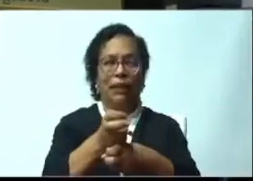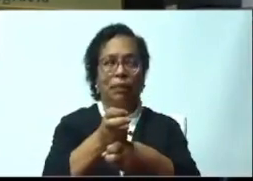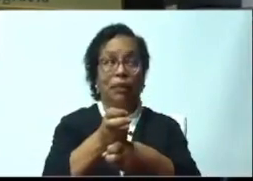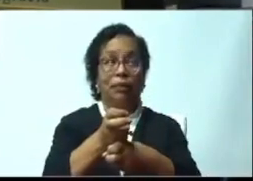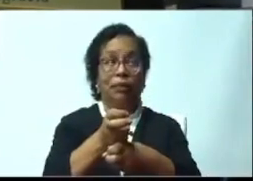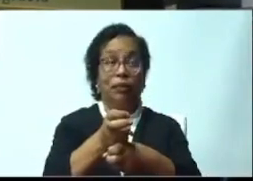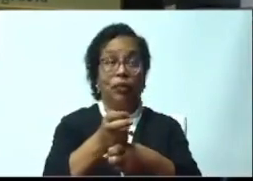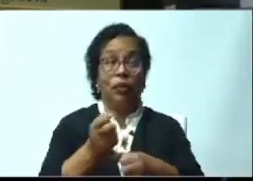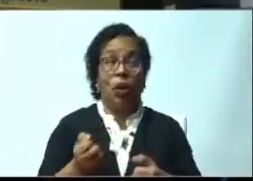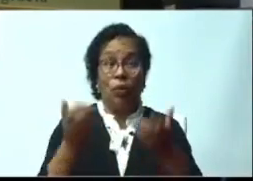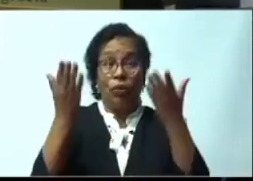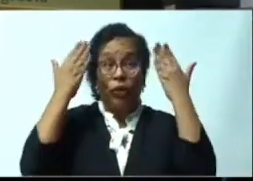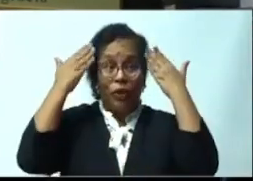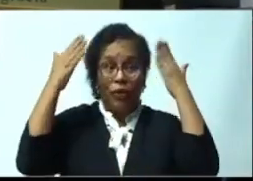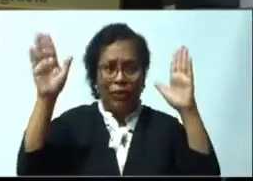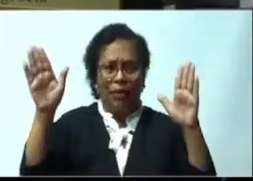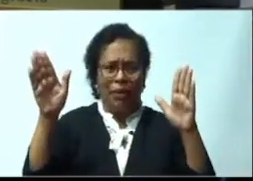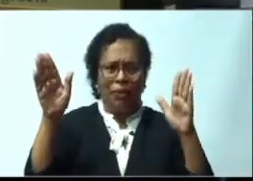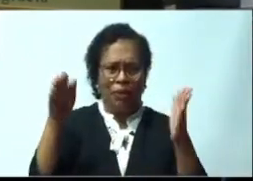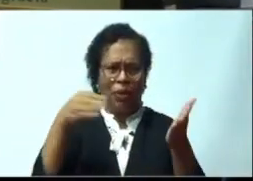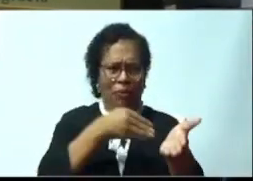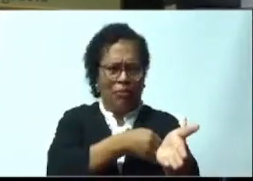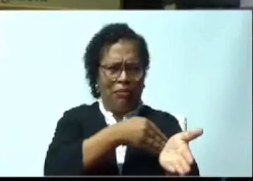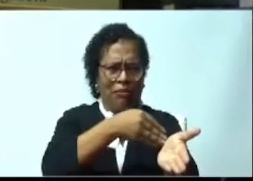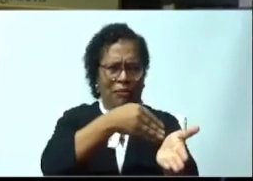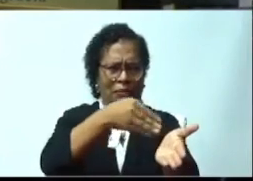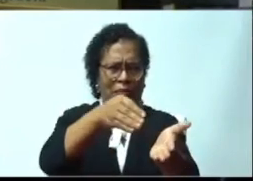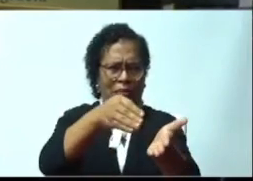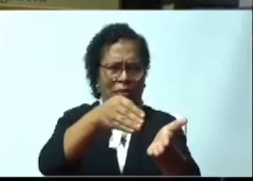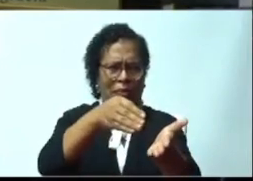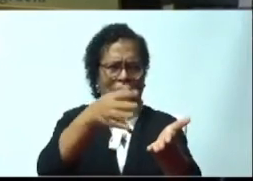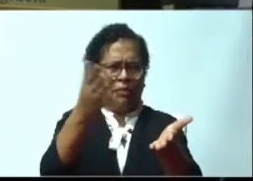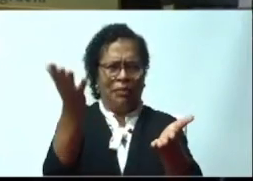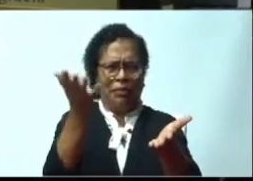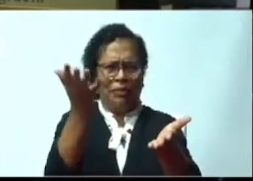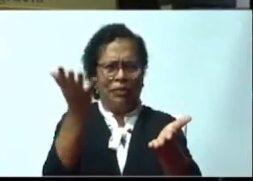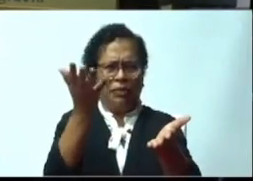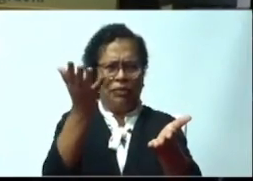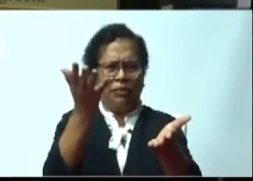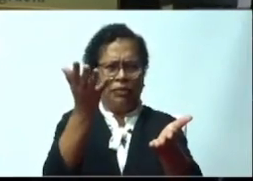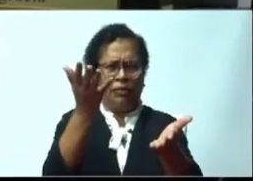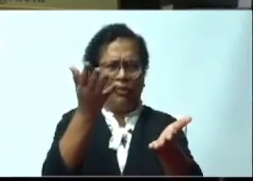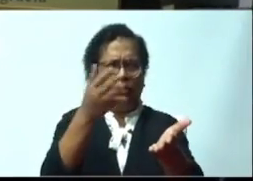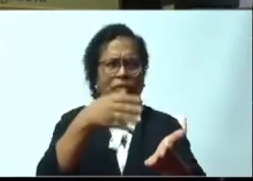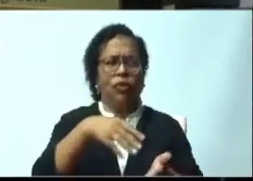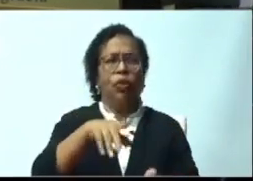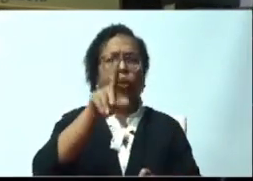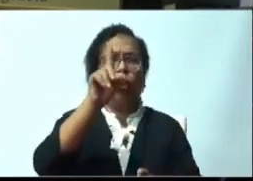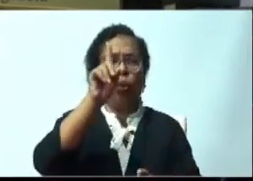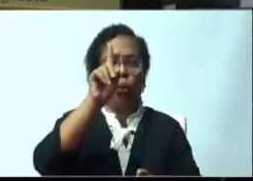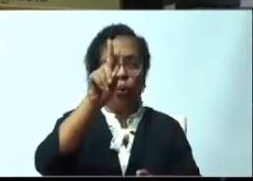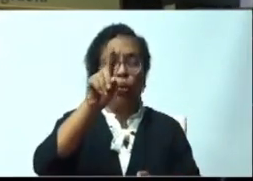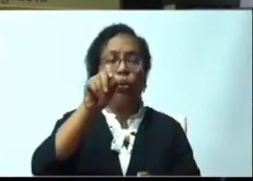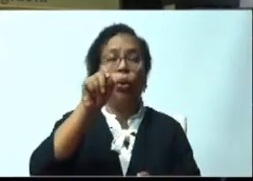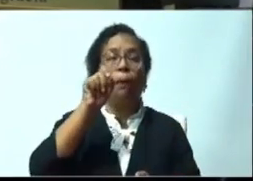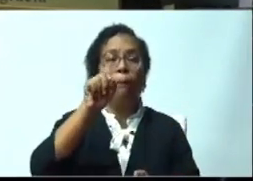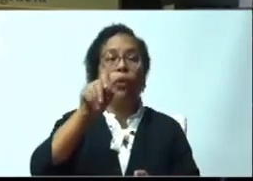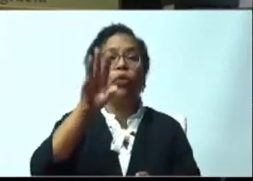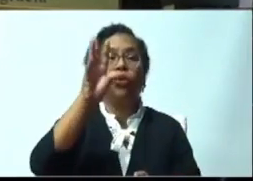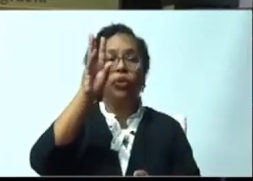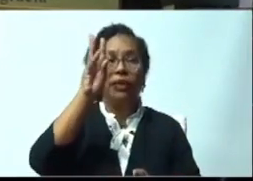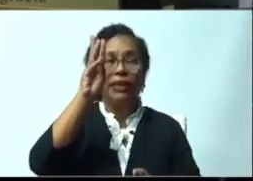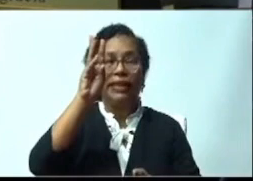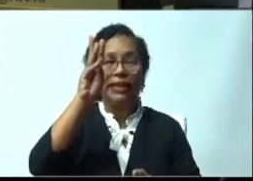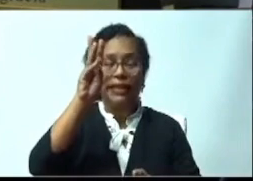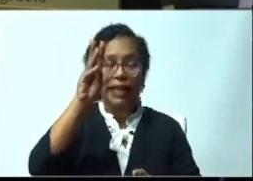contar tan alto, eso en billones representa, Presidenta, 1.6 billones. Los